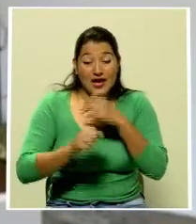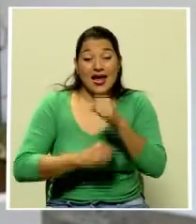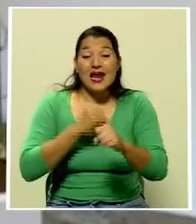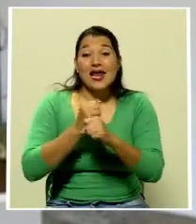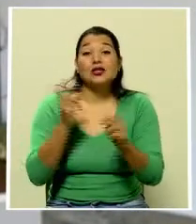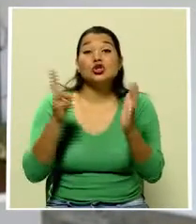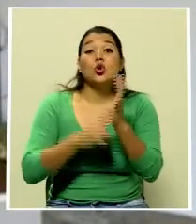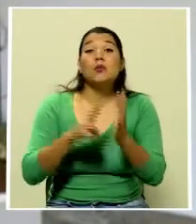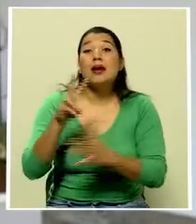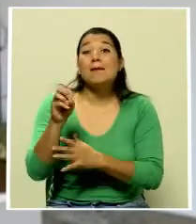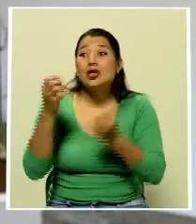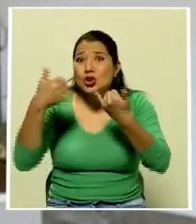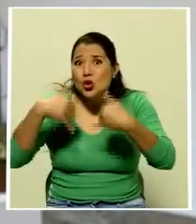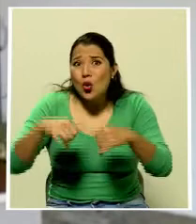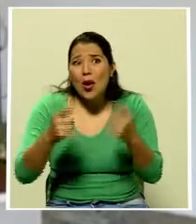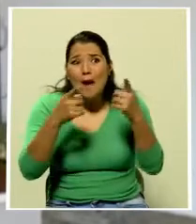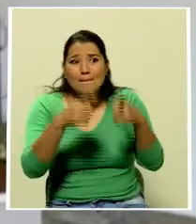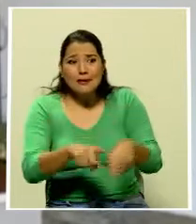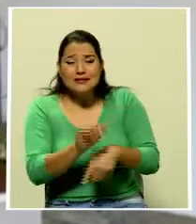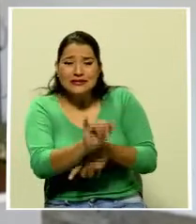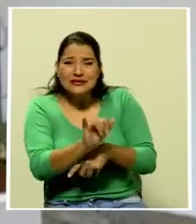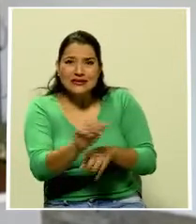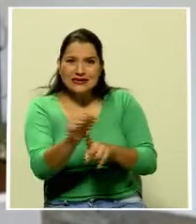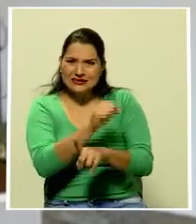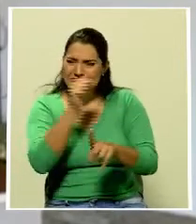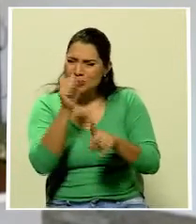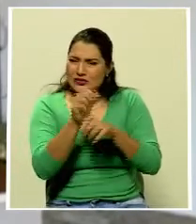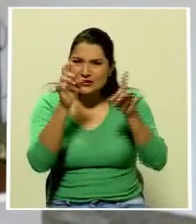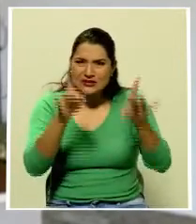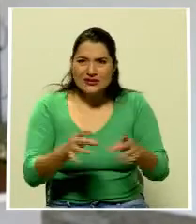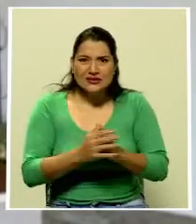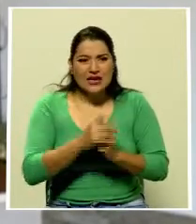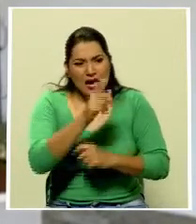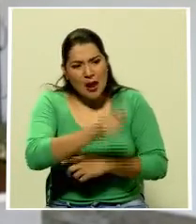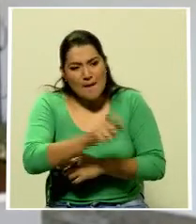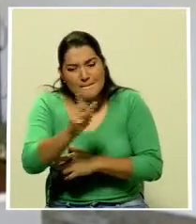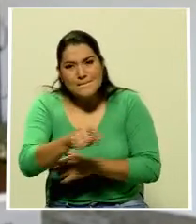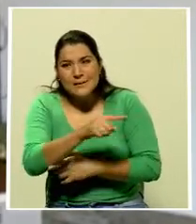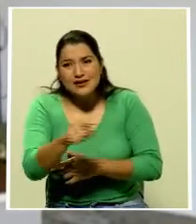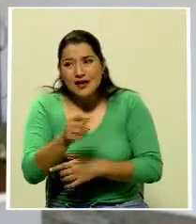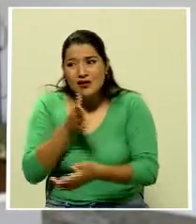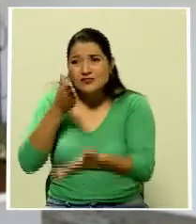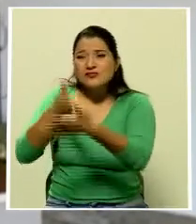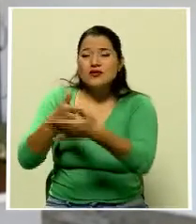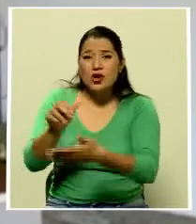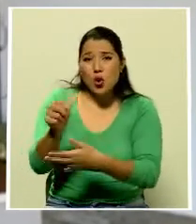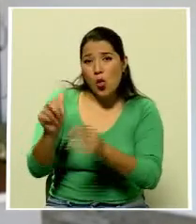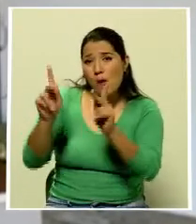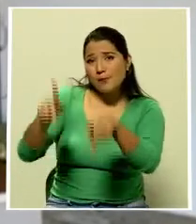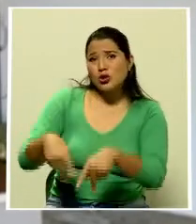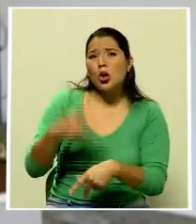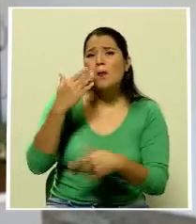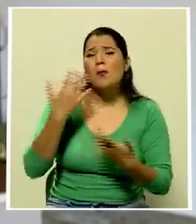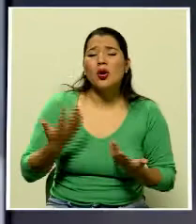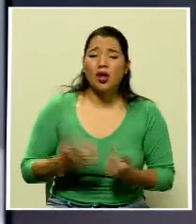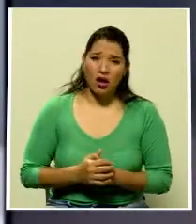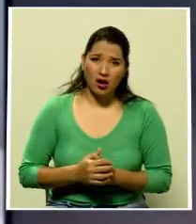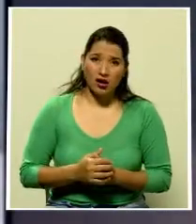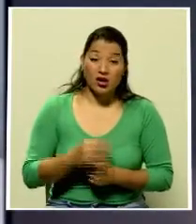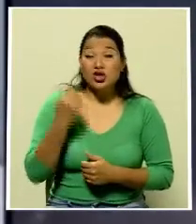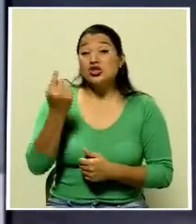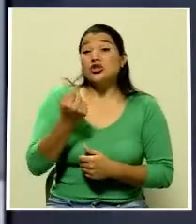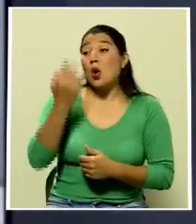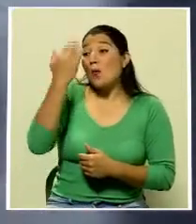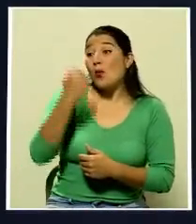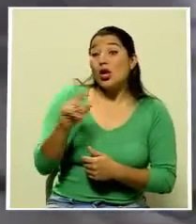2020, aún se ven este tipo de actos tan desagradables de personas que atacan a otras simplemente por no tener